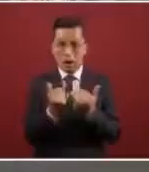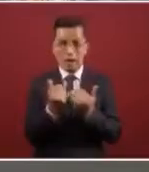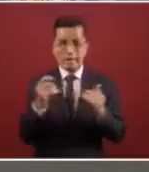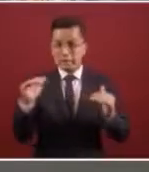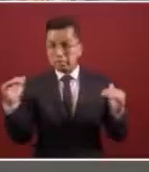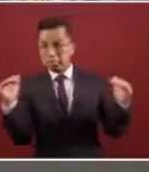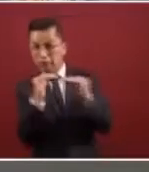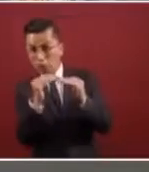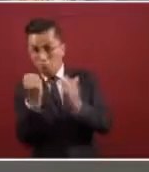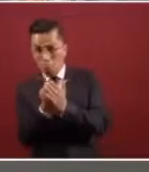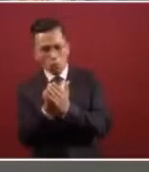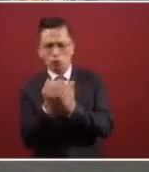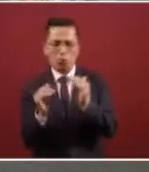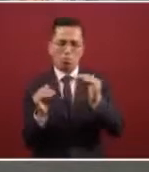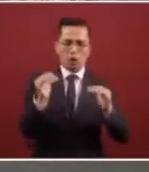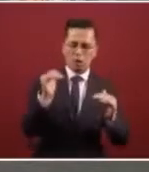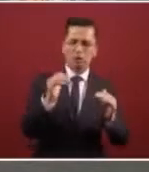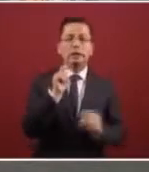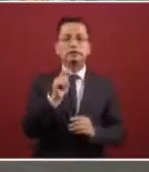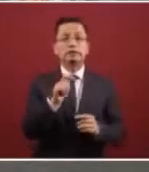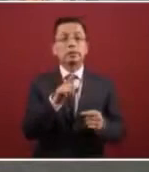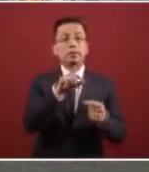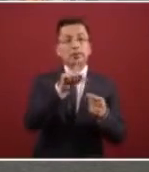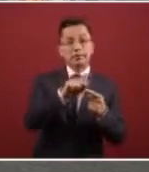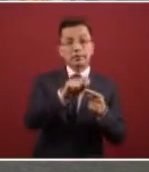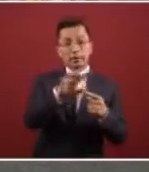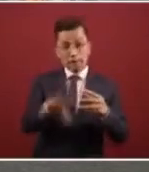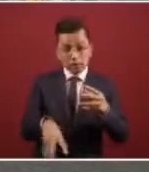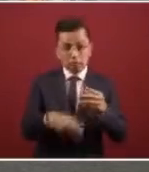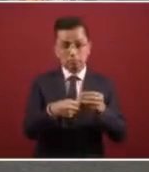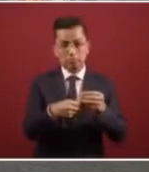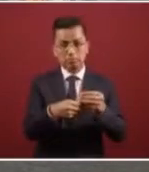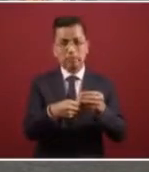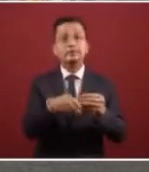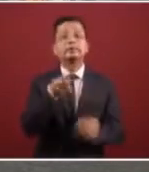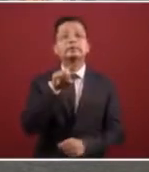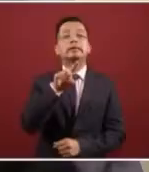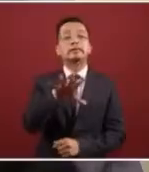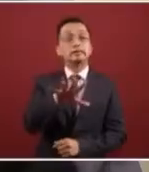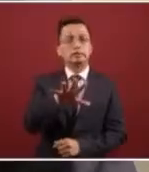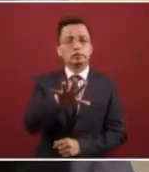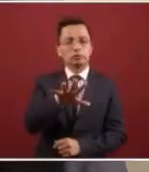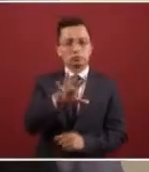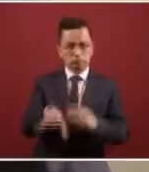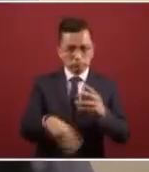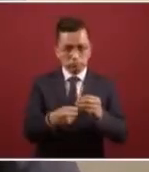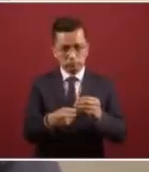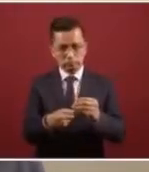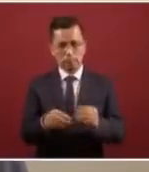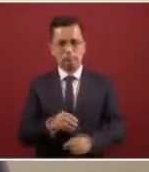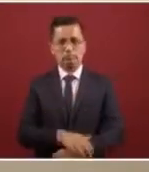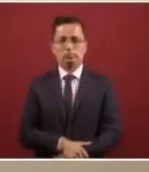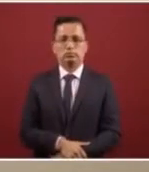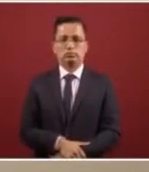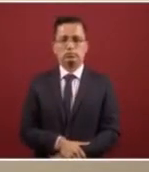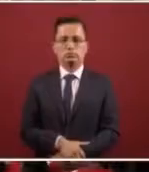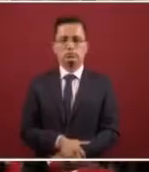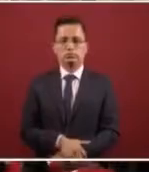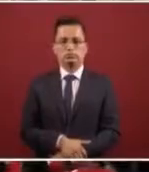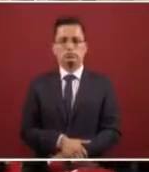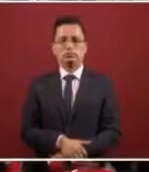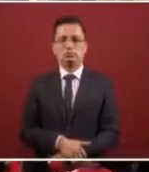Es los 20 más 35.